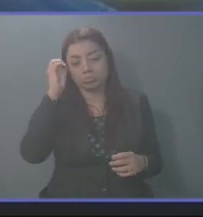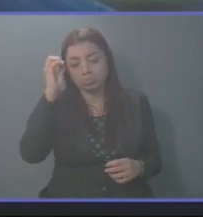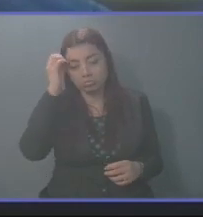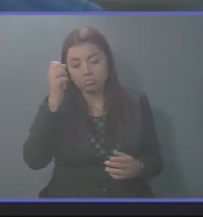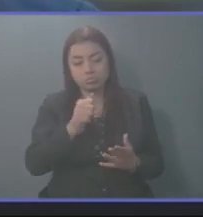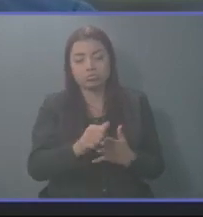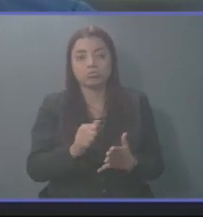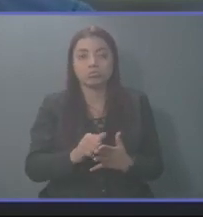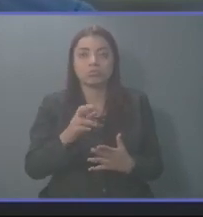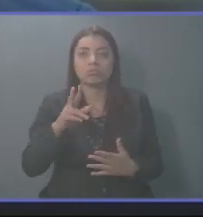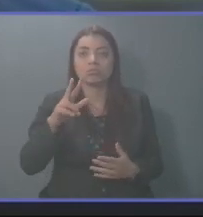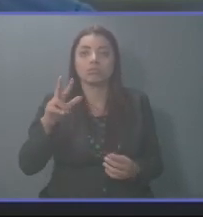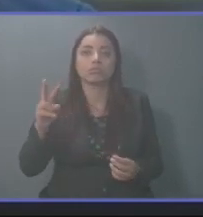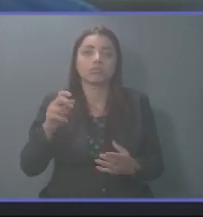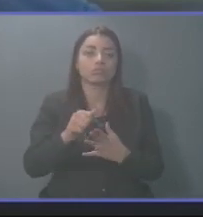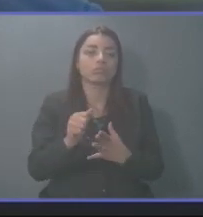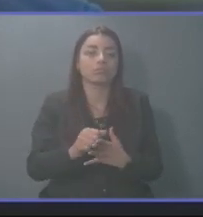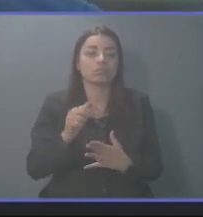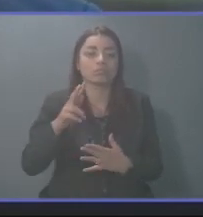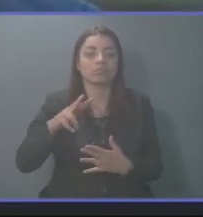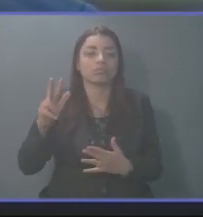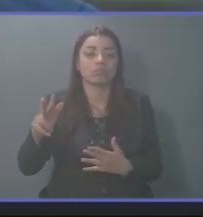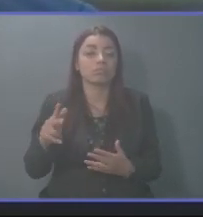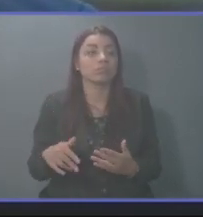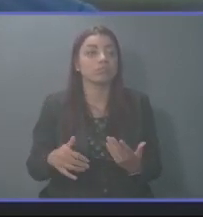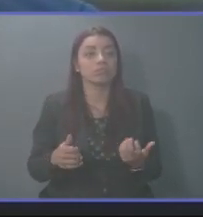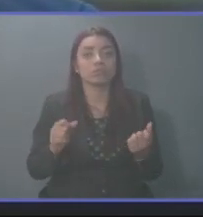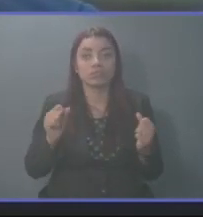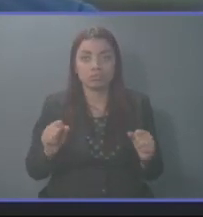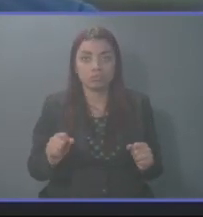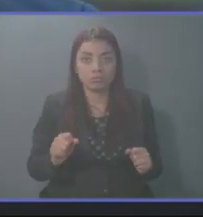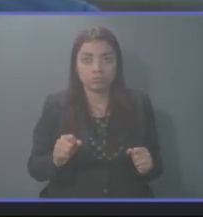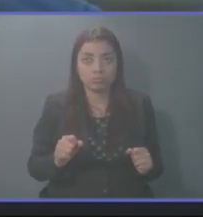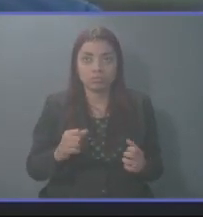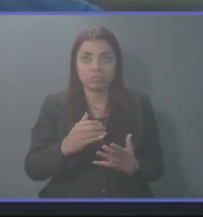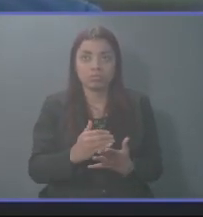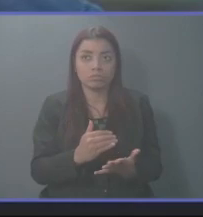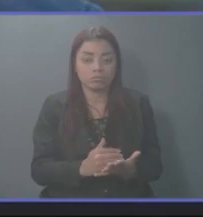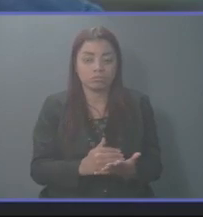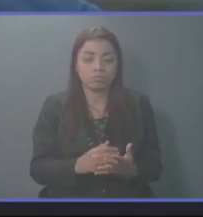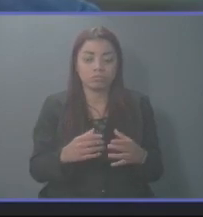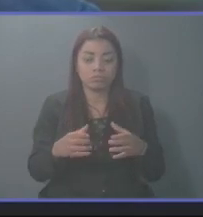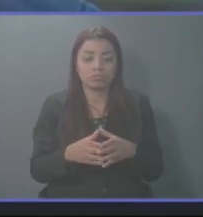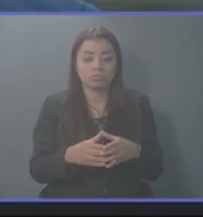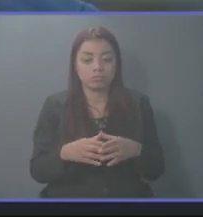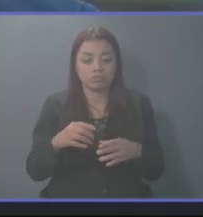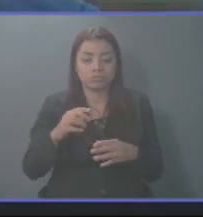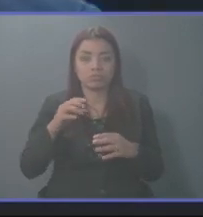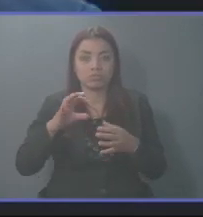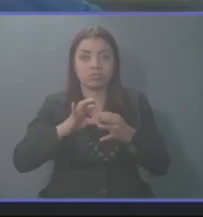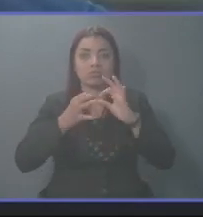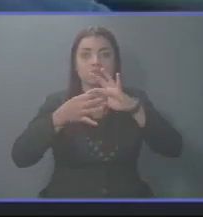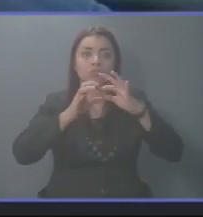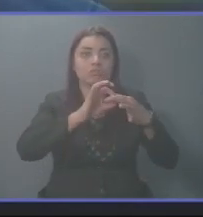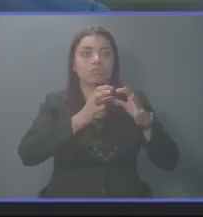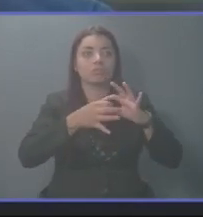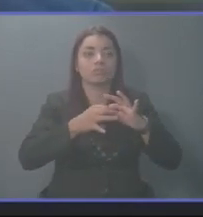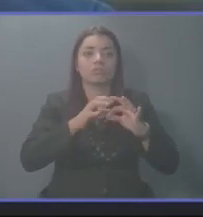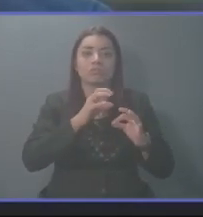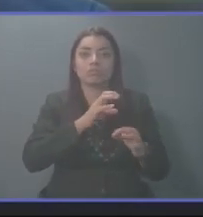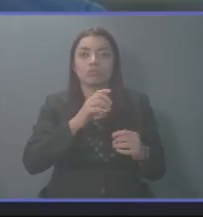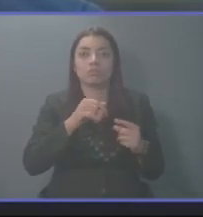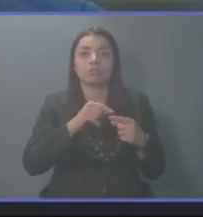a los artículos 32 y 33, en el sentido de establecer al Comité Olímpico de El Salvador COES y al